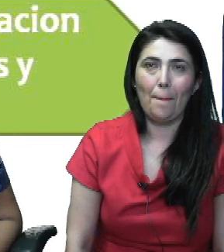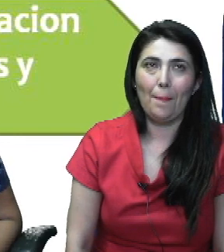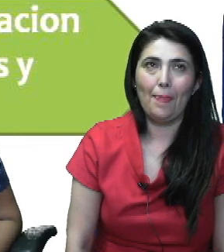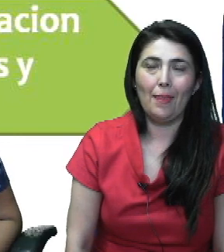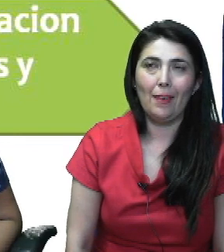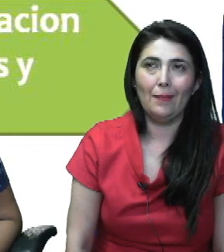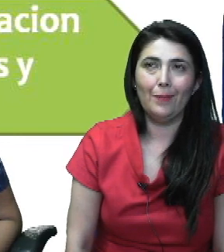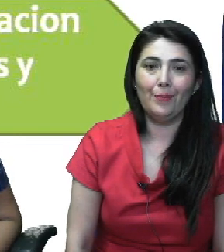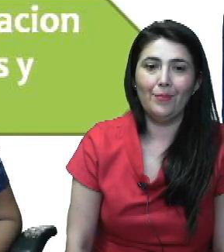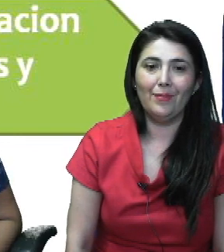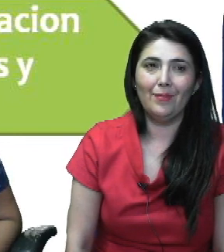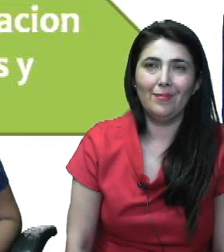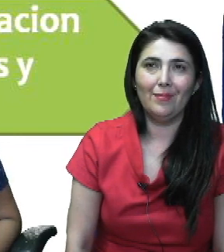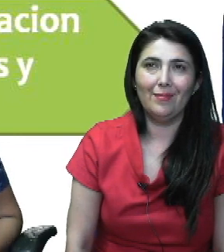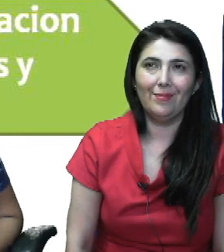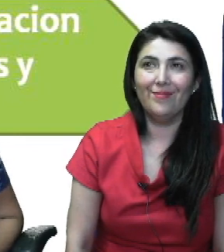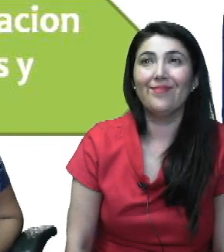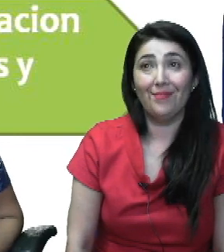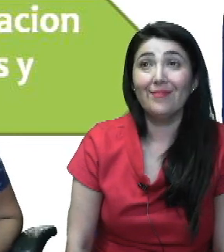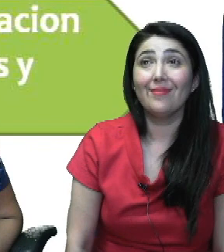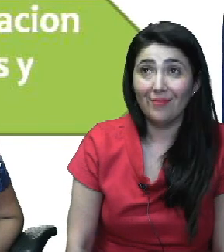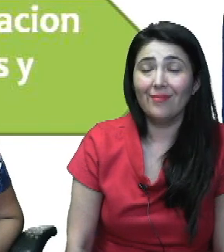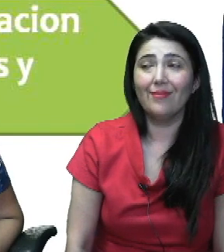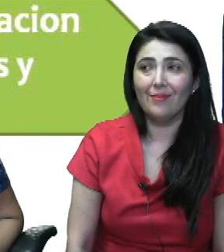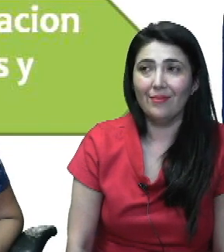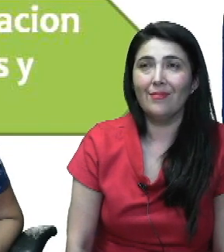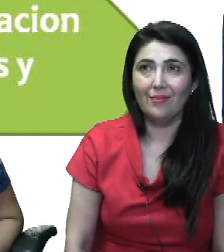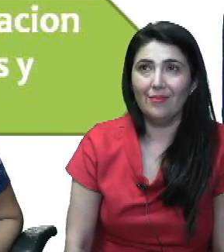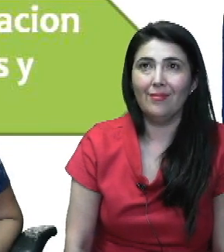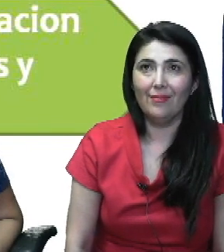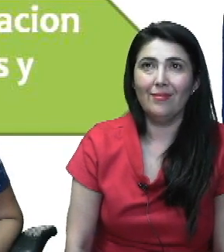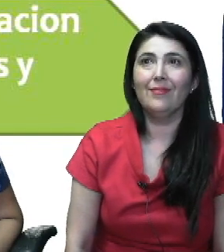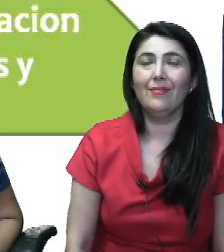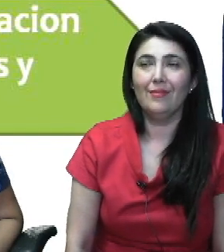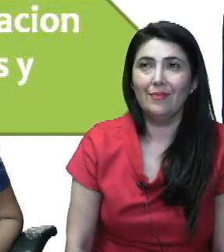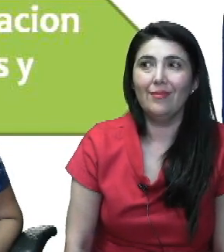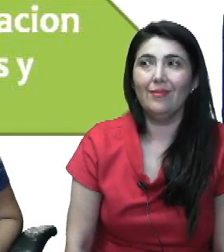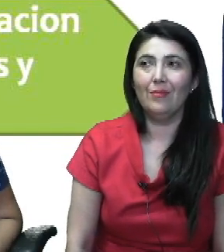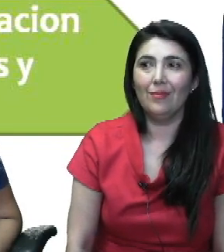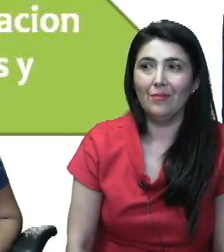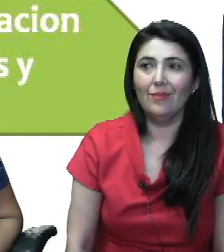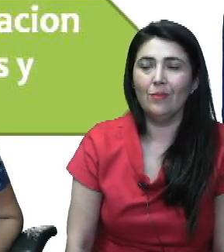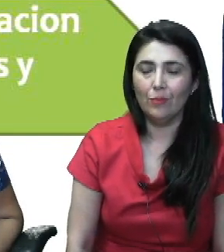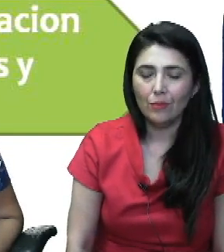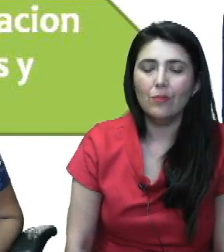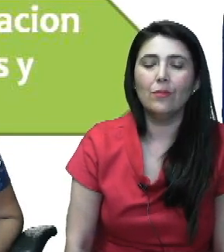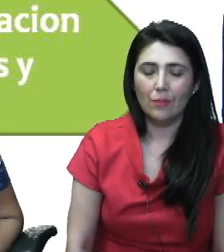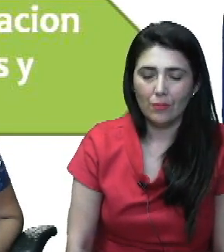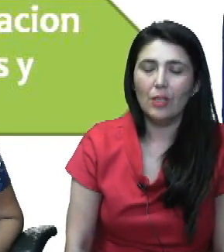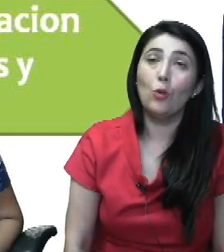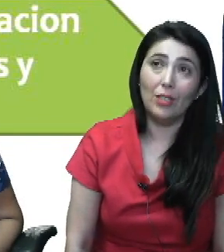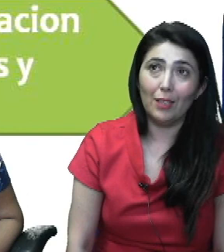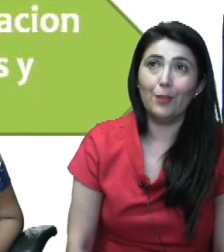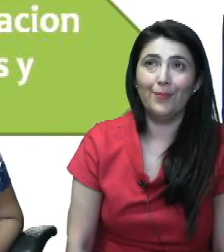en la gestión del riesgo de desastre. Ahí también tenemos un plus como país en el cual nos instalamos, ¿cierto? También parte del modelo de salud